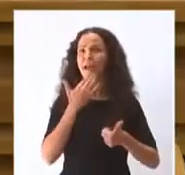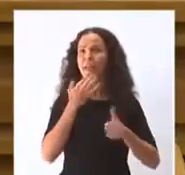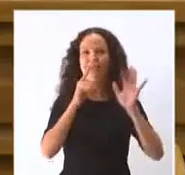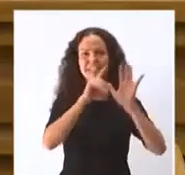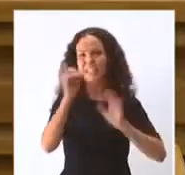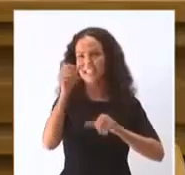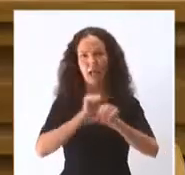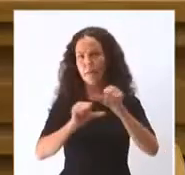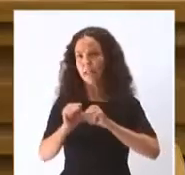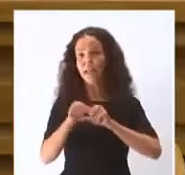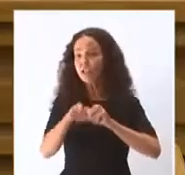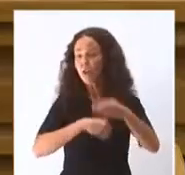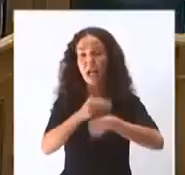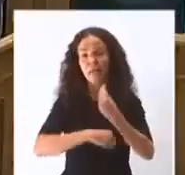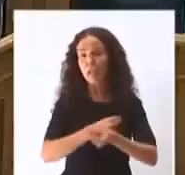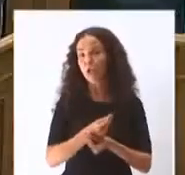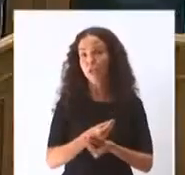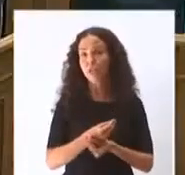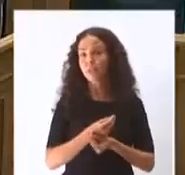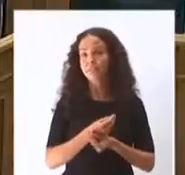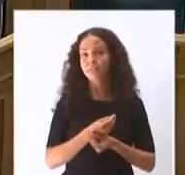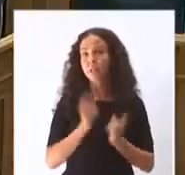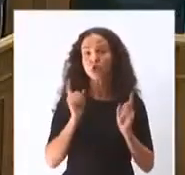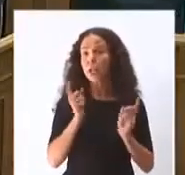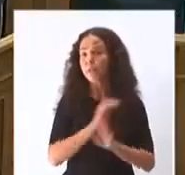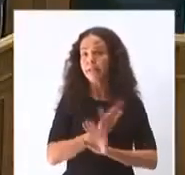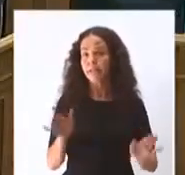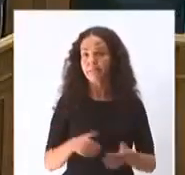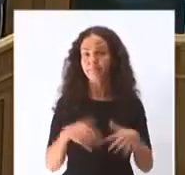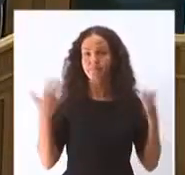simplemente que hacerlo simplemente hay que hacerlo